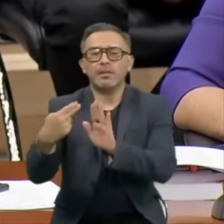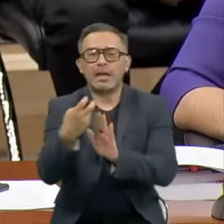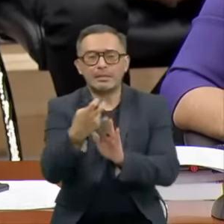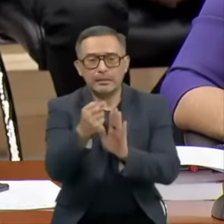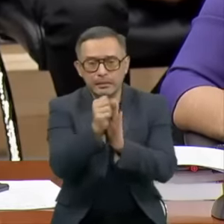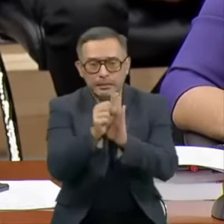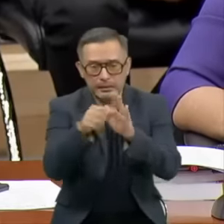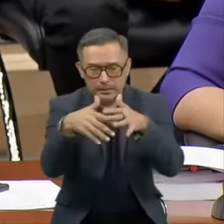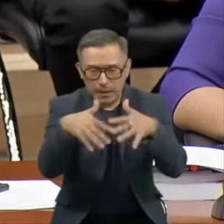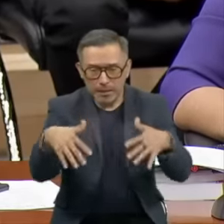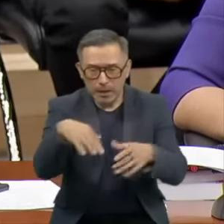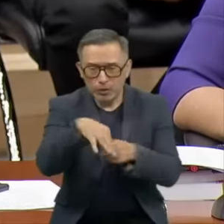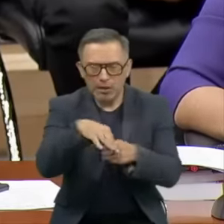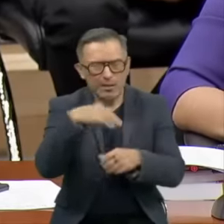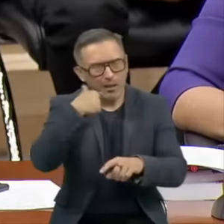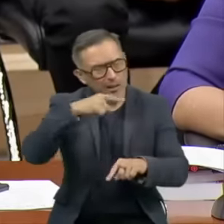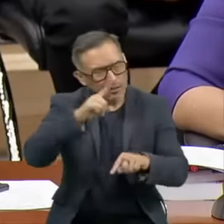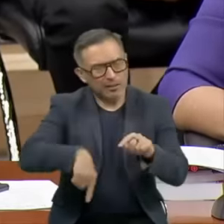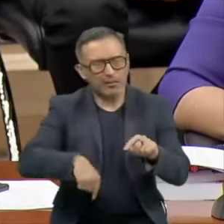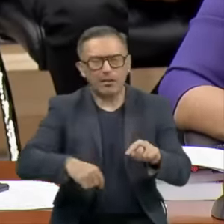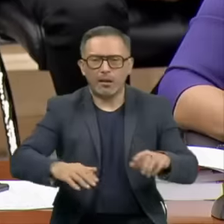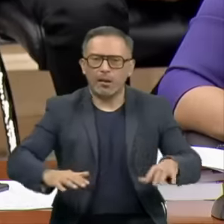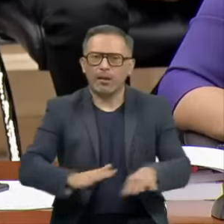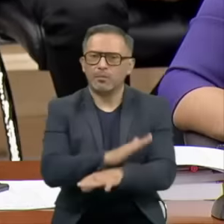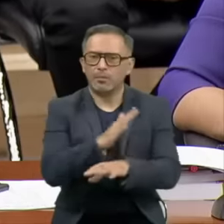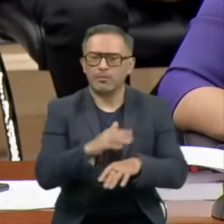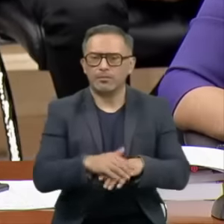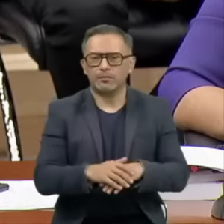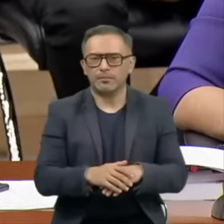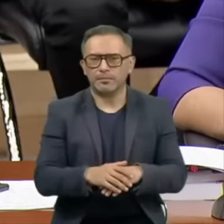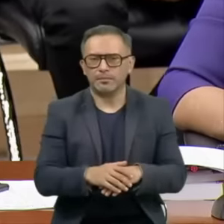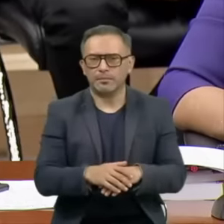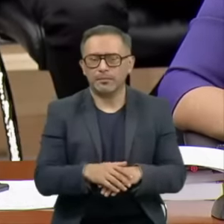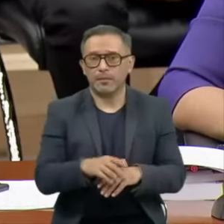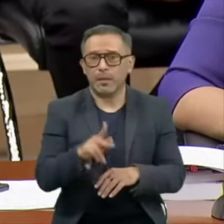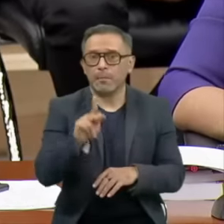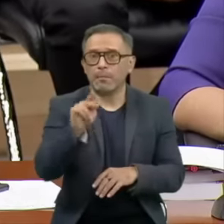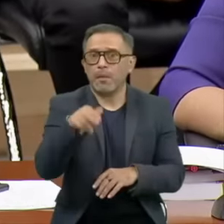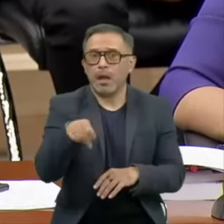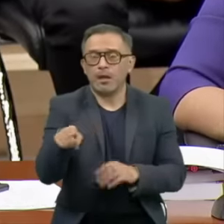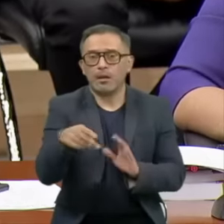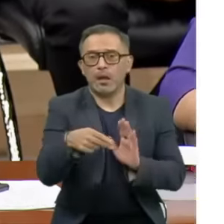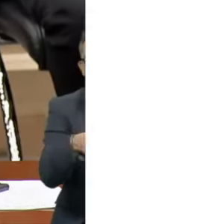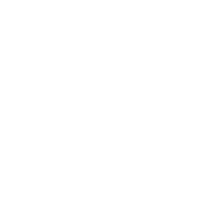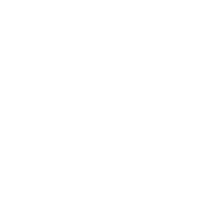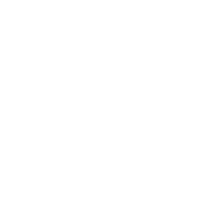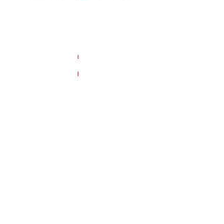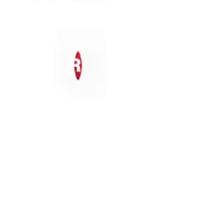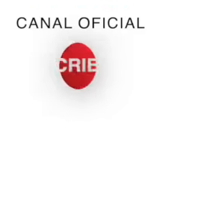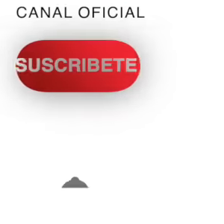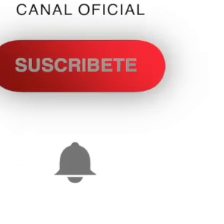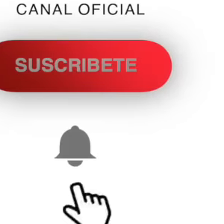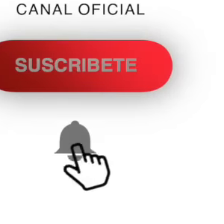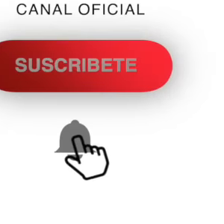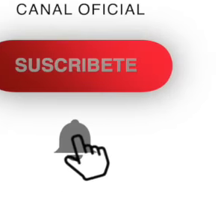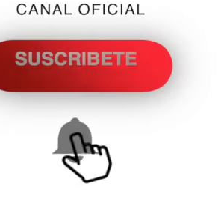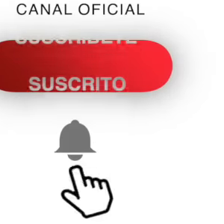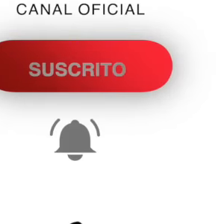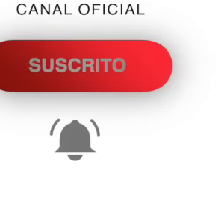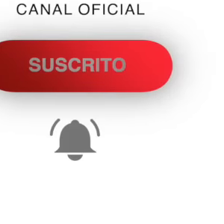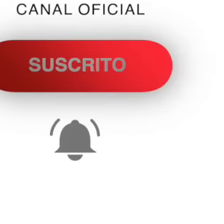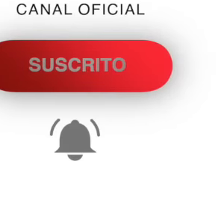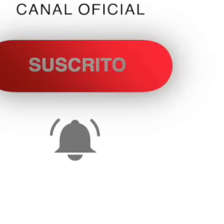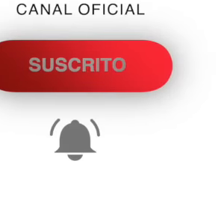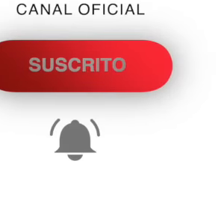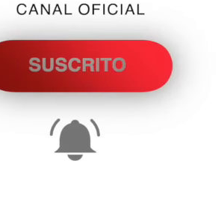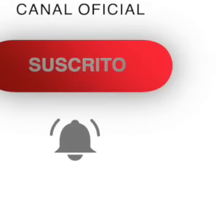sistema electoral. Y Acción Nacional se retractó de su firma. Fue el único partido